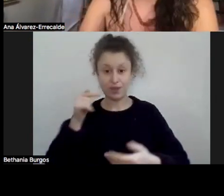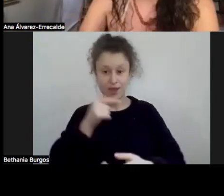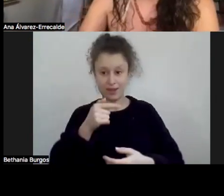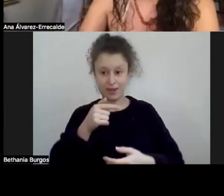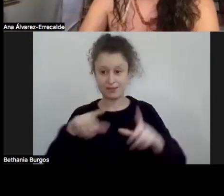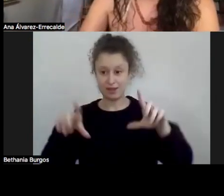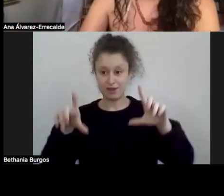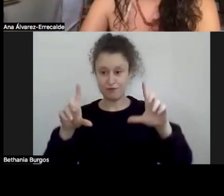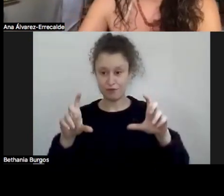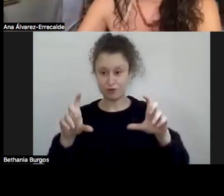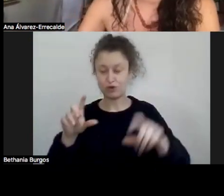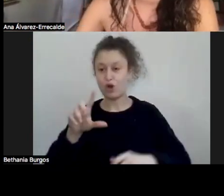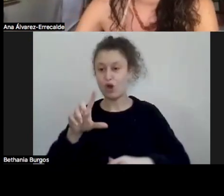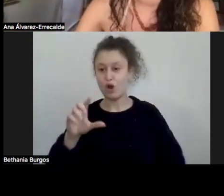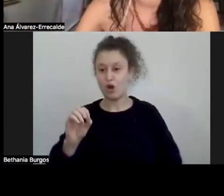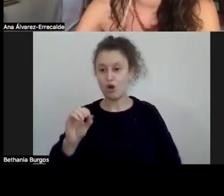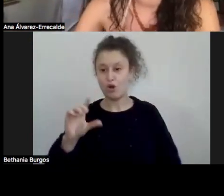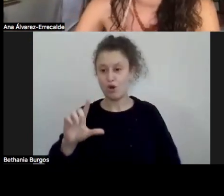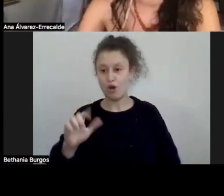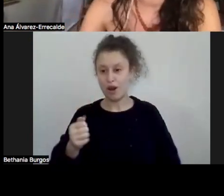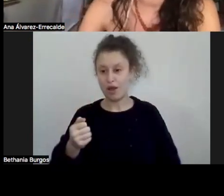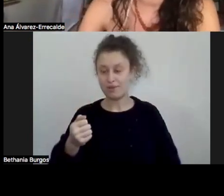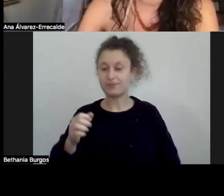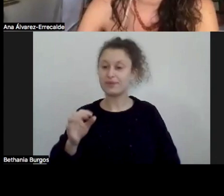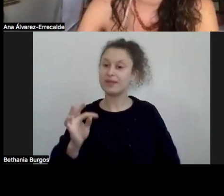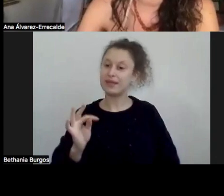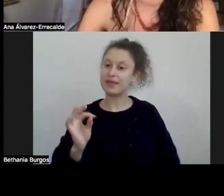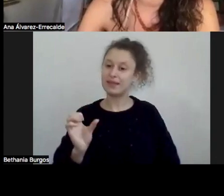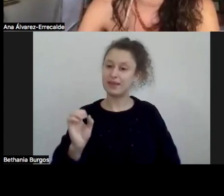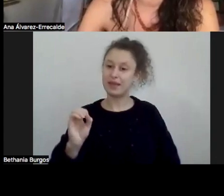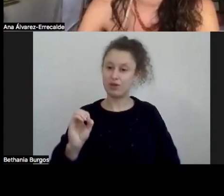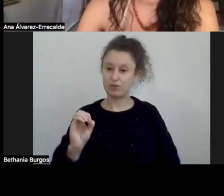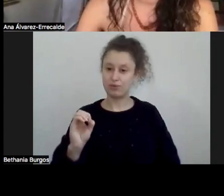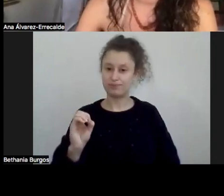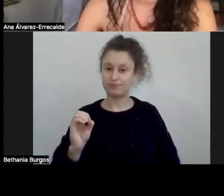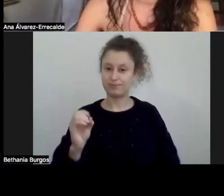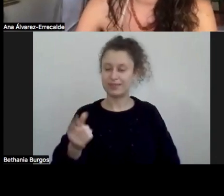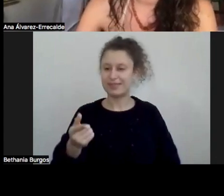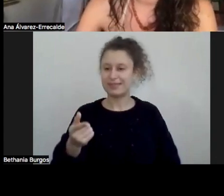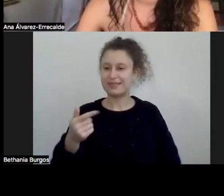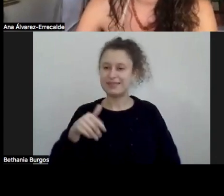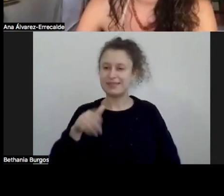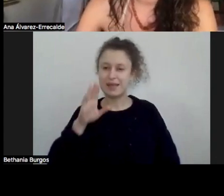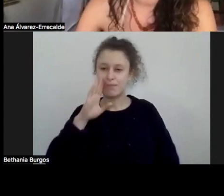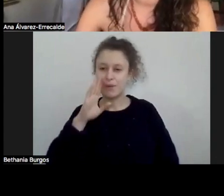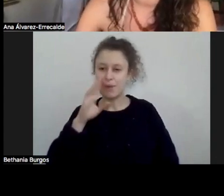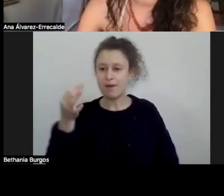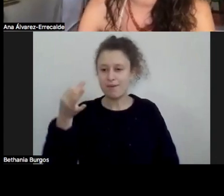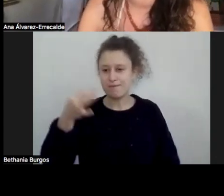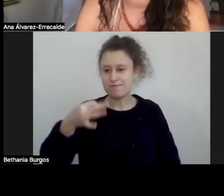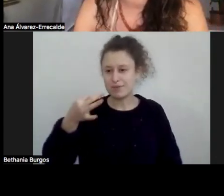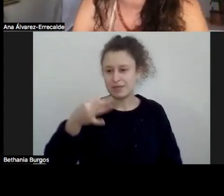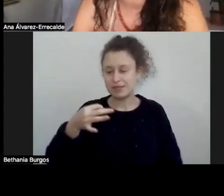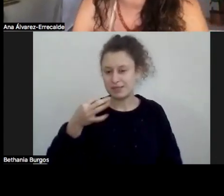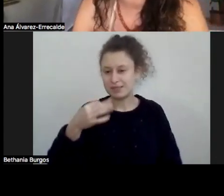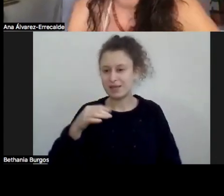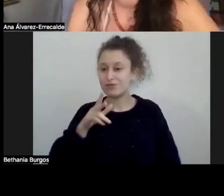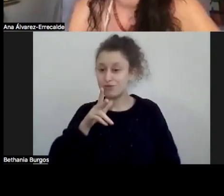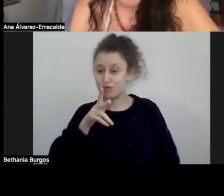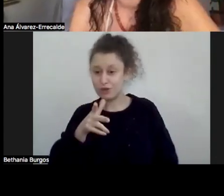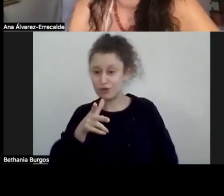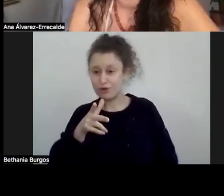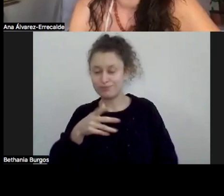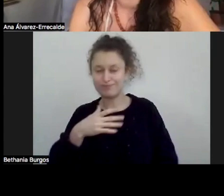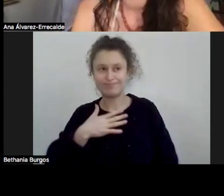foto, es que Lola me decía que para ella Teo es su todo, ¿no? Y sin embargo, que muchas veces cuando sale a la